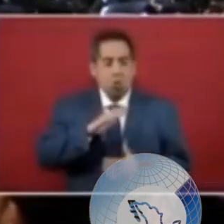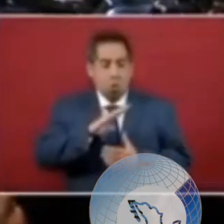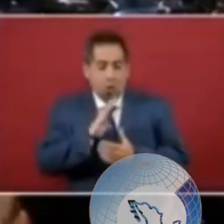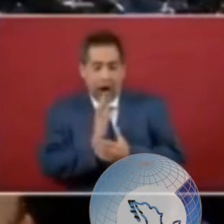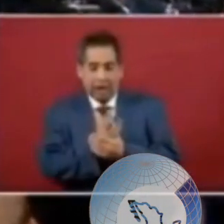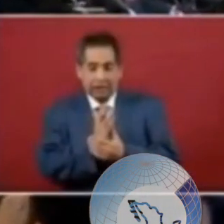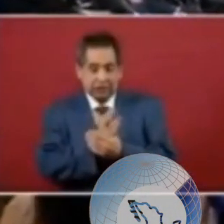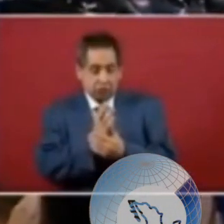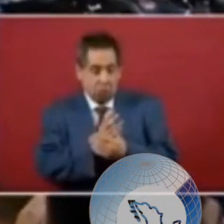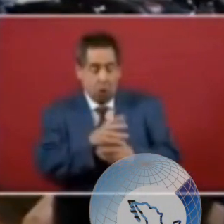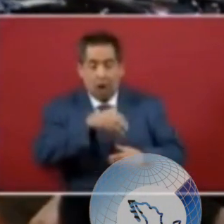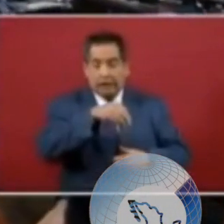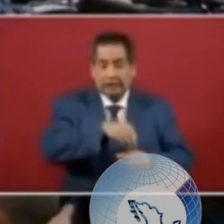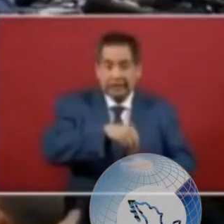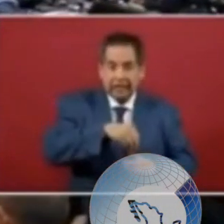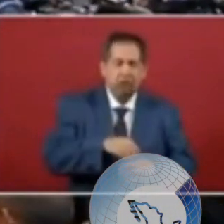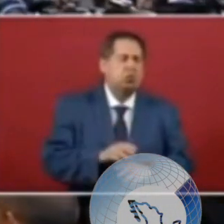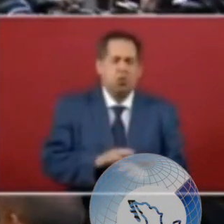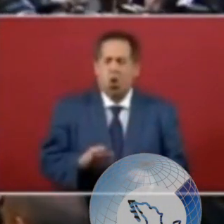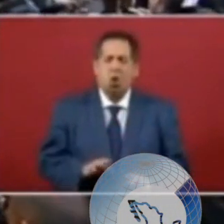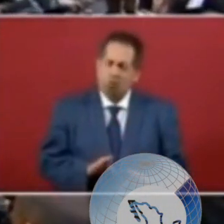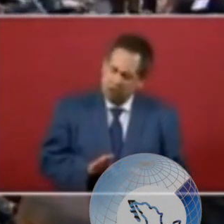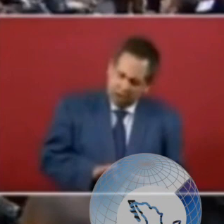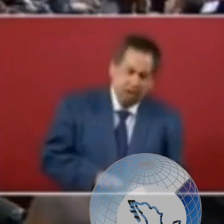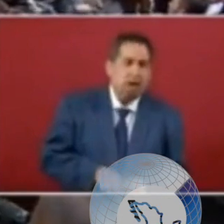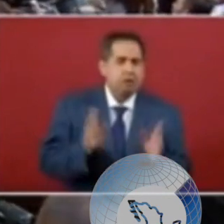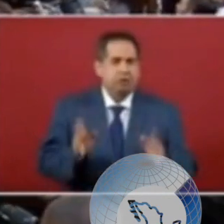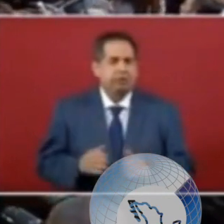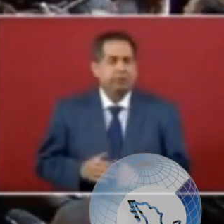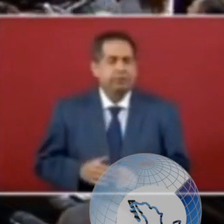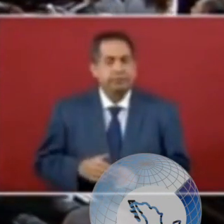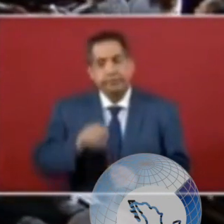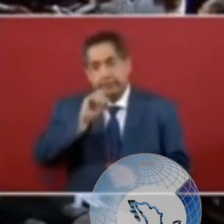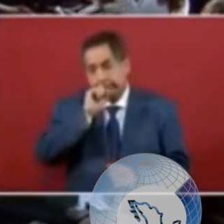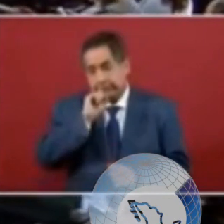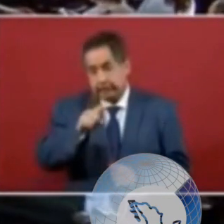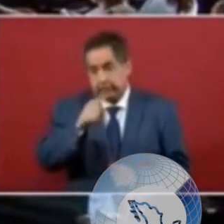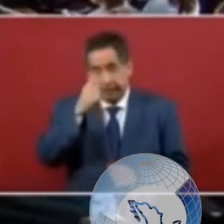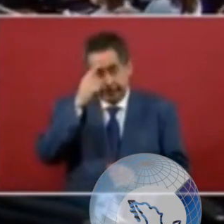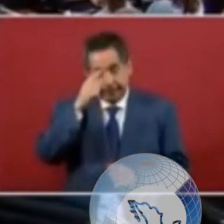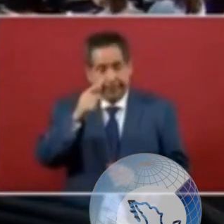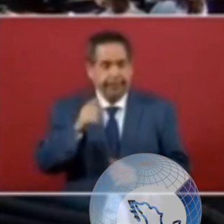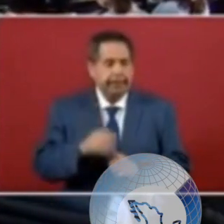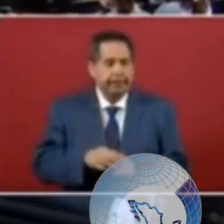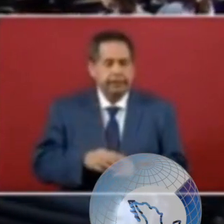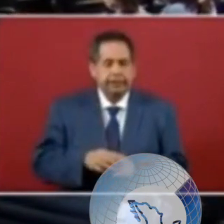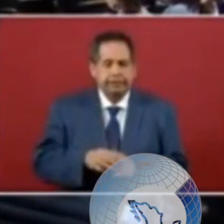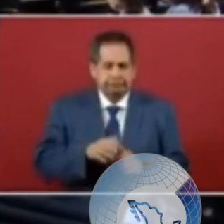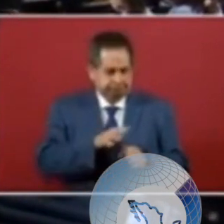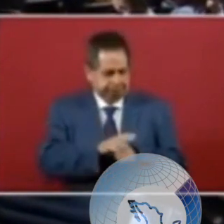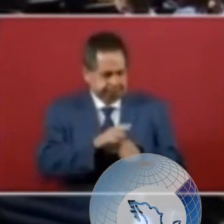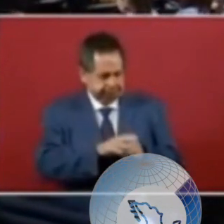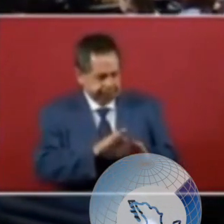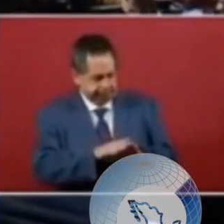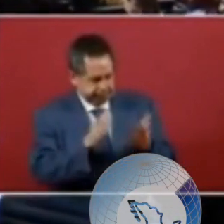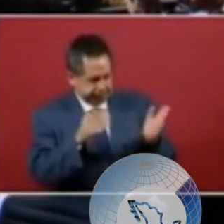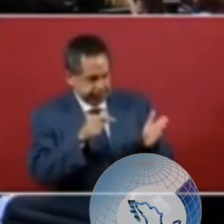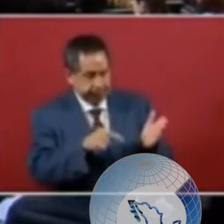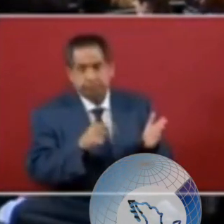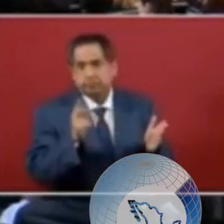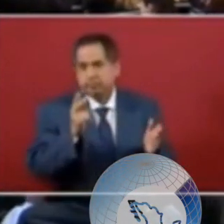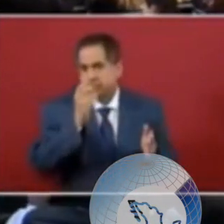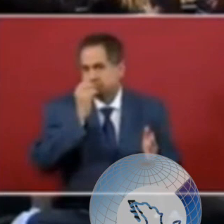la decisión. Y también para tener elementos, porque es un